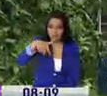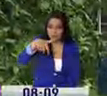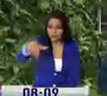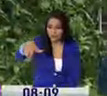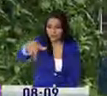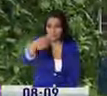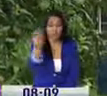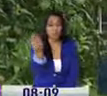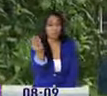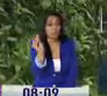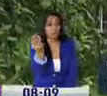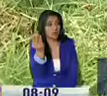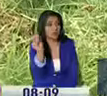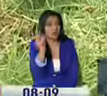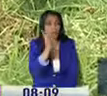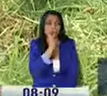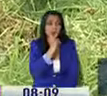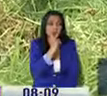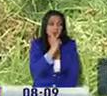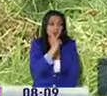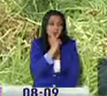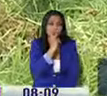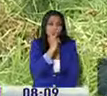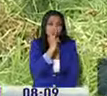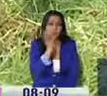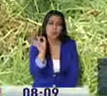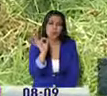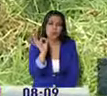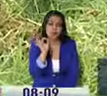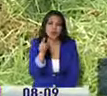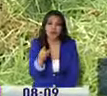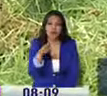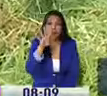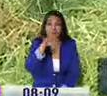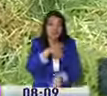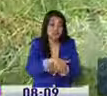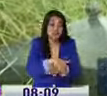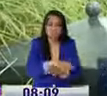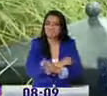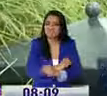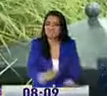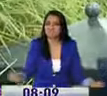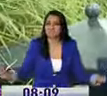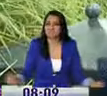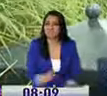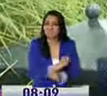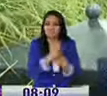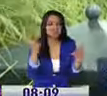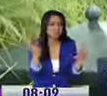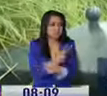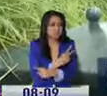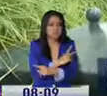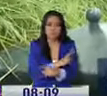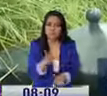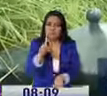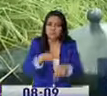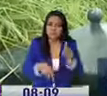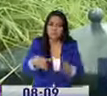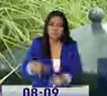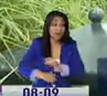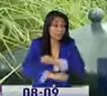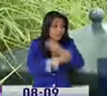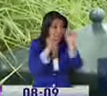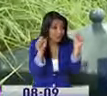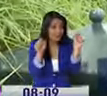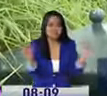los jóvenes a fumar y cosas. O sea, de aquí pasado las 4 de la tarde ya no se puede caminar por aquí. Ni de mañana a